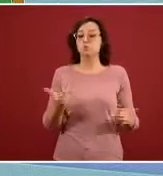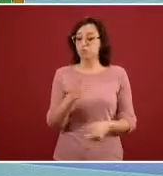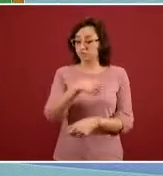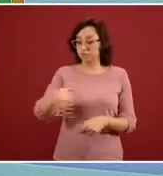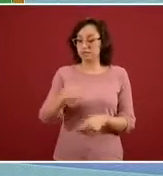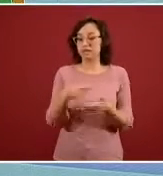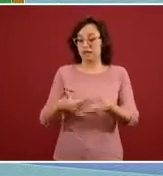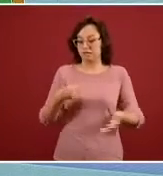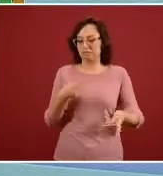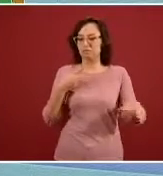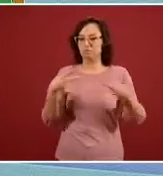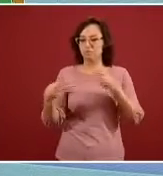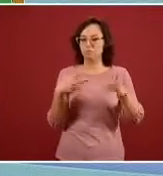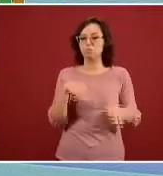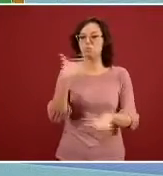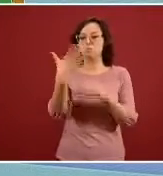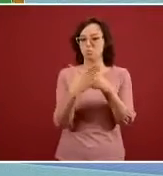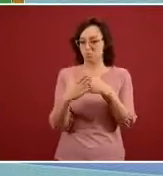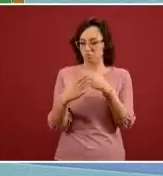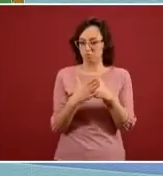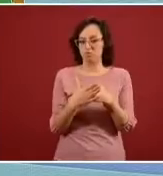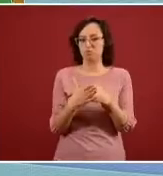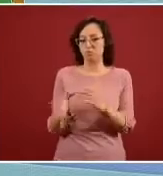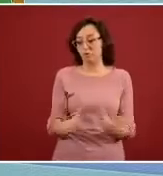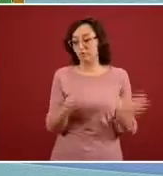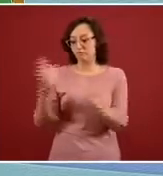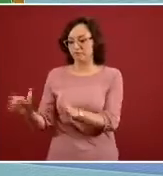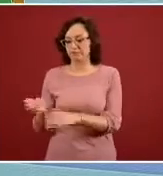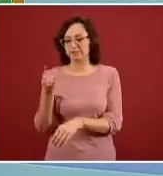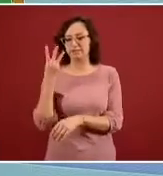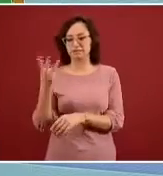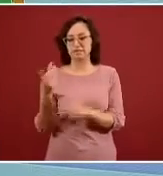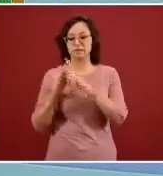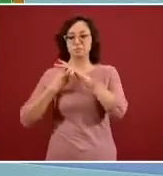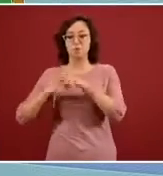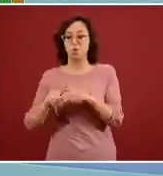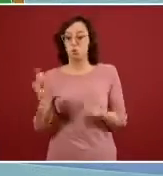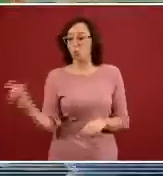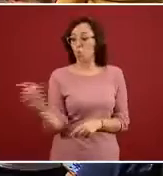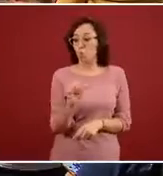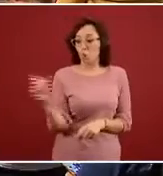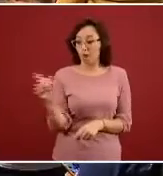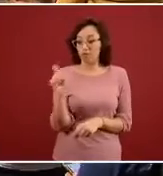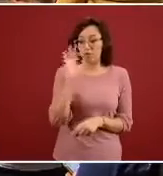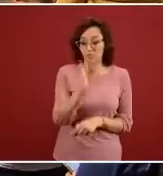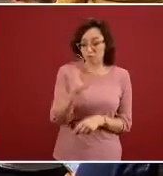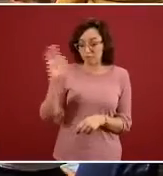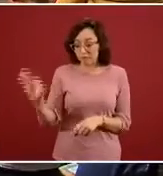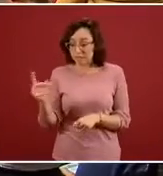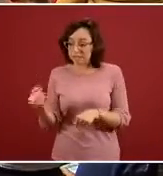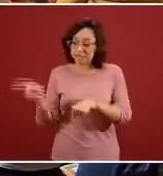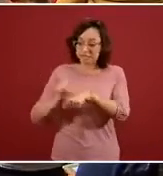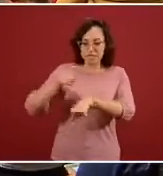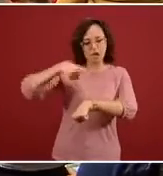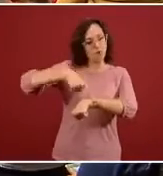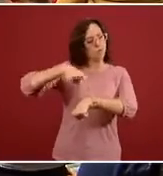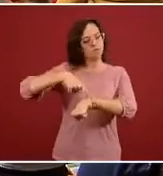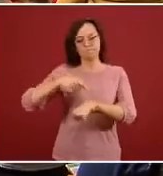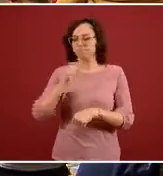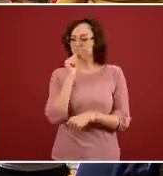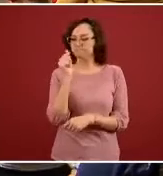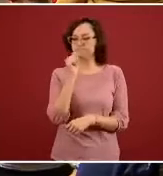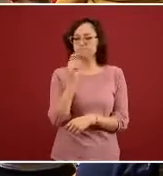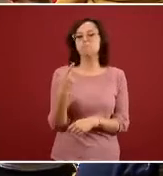diciendo: estamos próximos a entrar en la fase 3. ¿Cuándo? No hay una fecha exacta, pero hemos estimado desde el